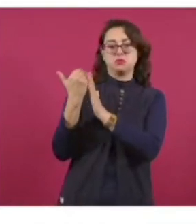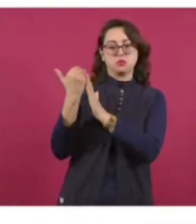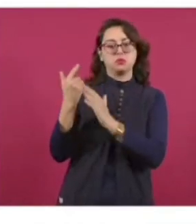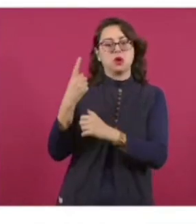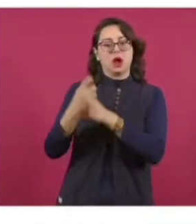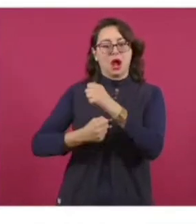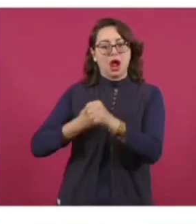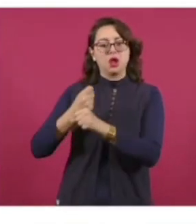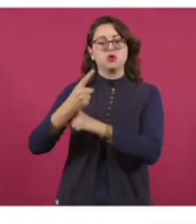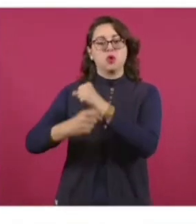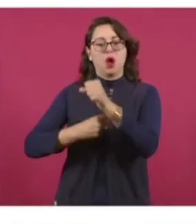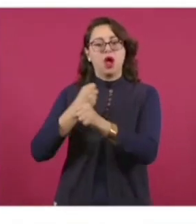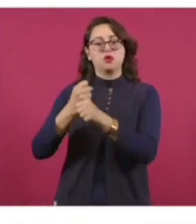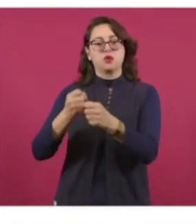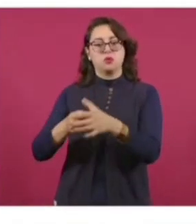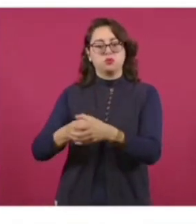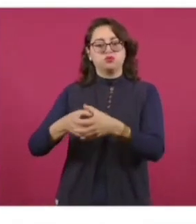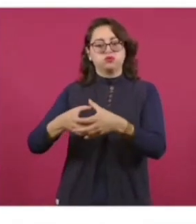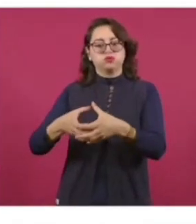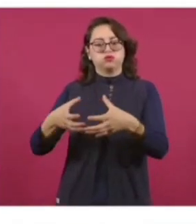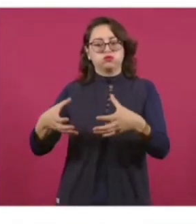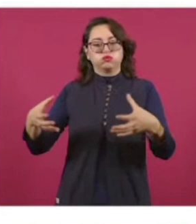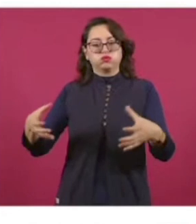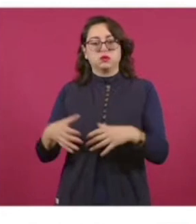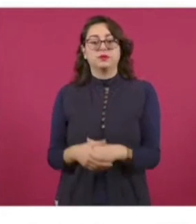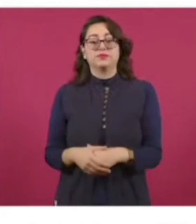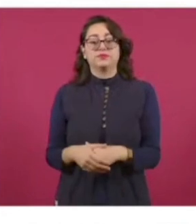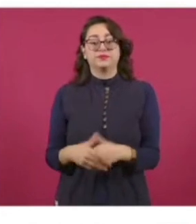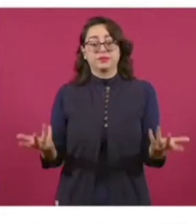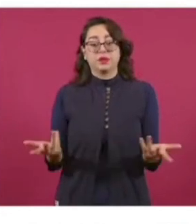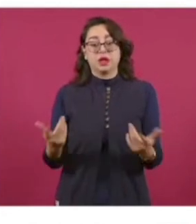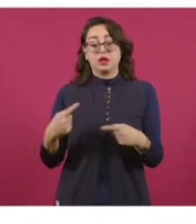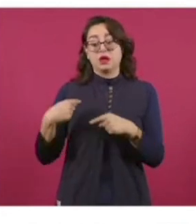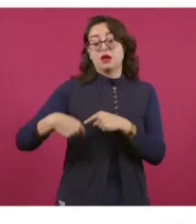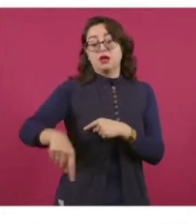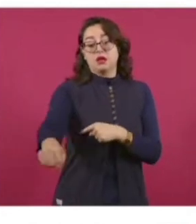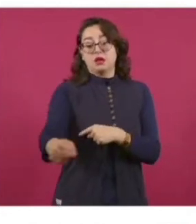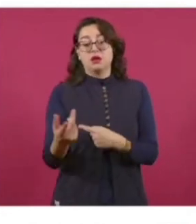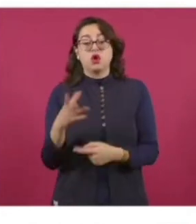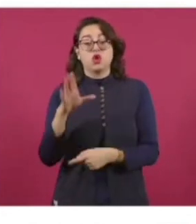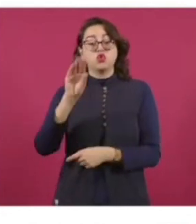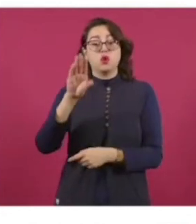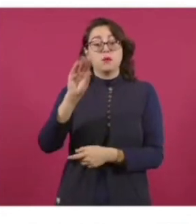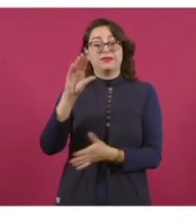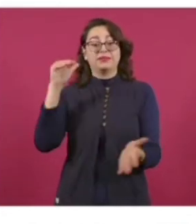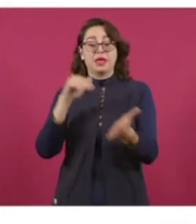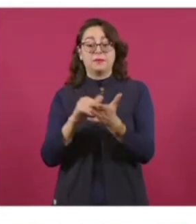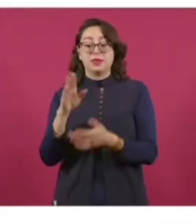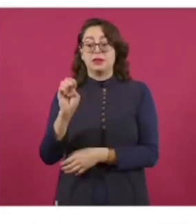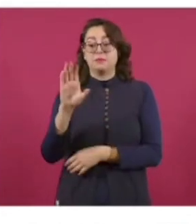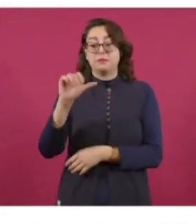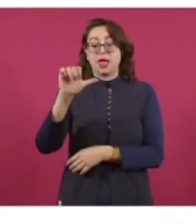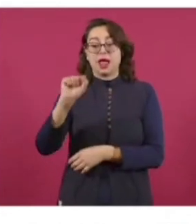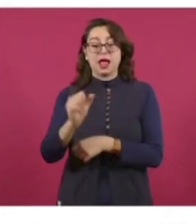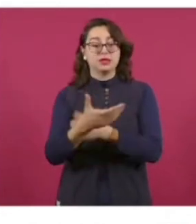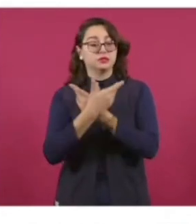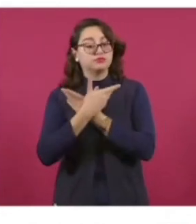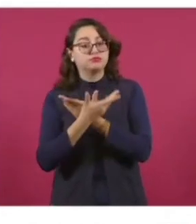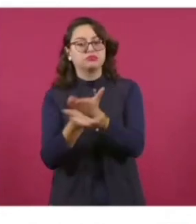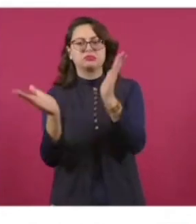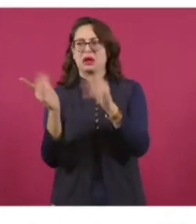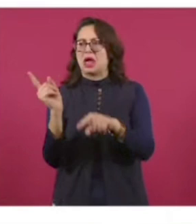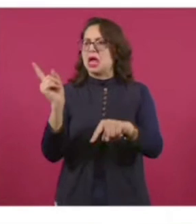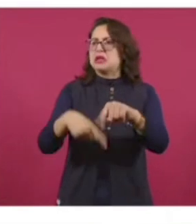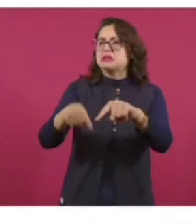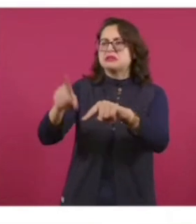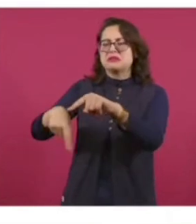cada año. A finales de 2023 sumarán 90 mil becas. Así que no hay tal recorte de becas. Y sí,